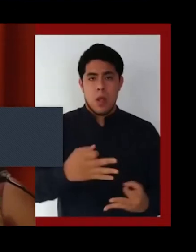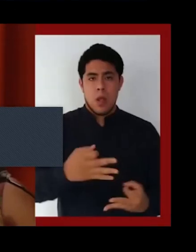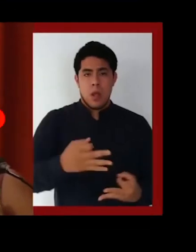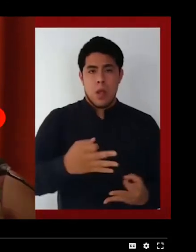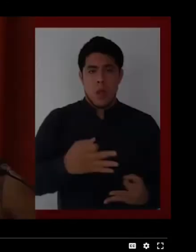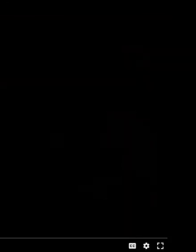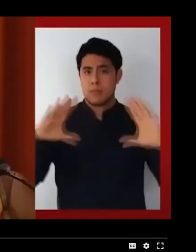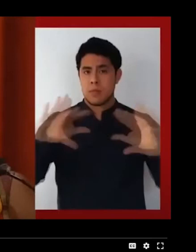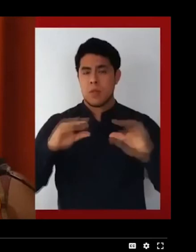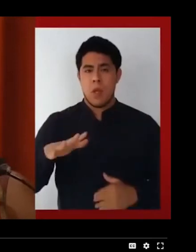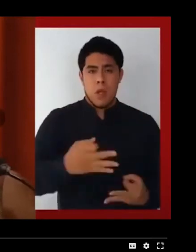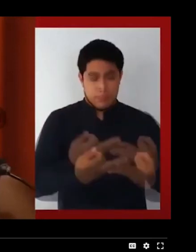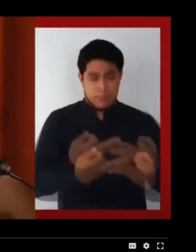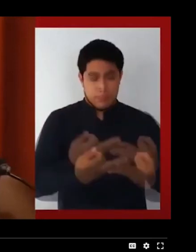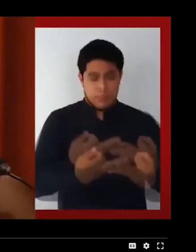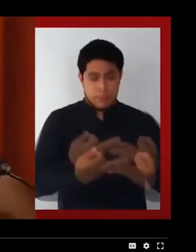como le estamos escuchando,